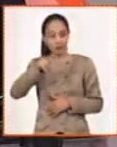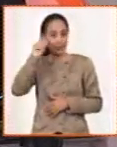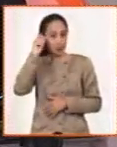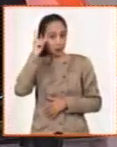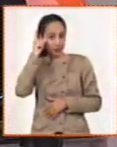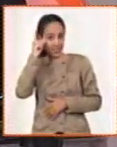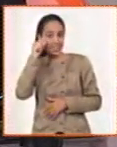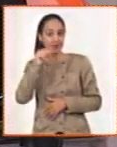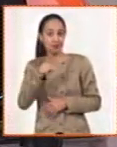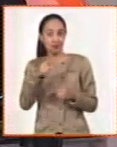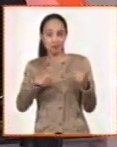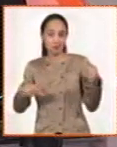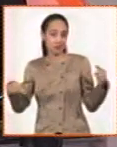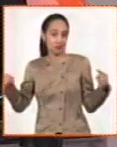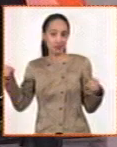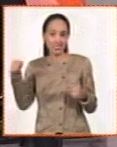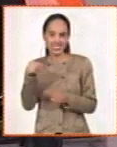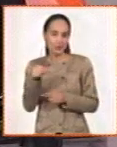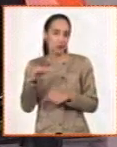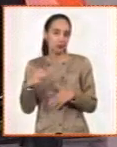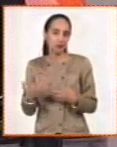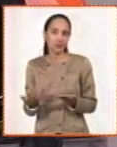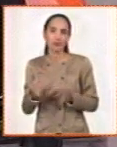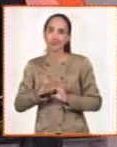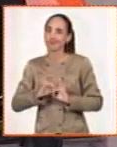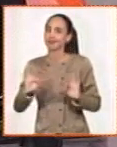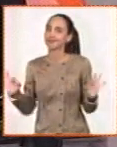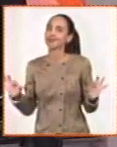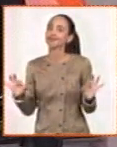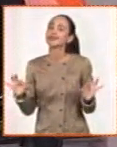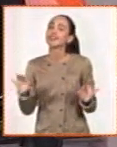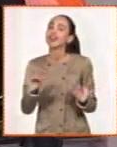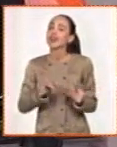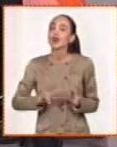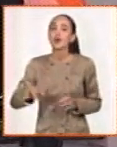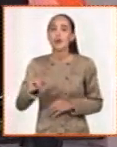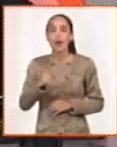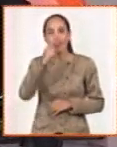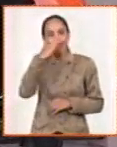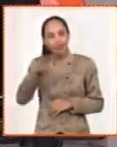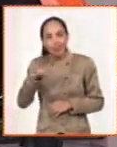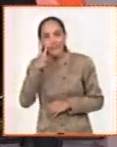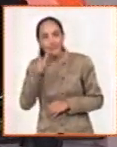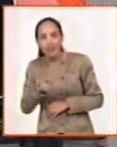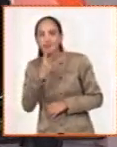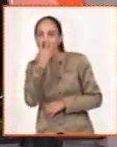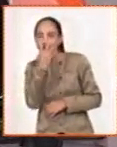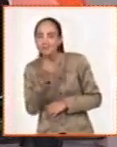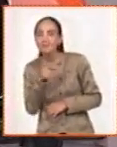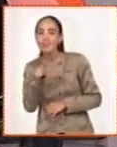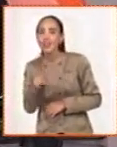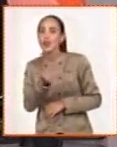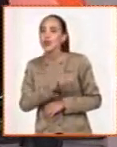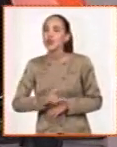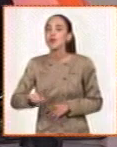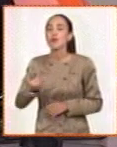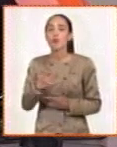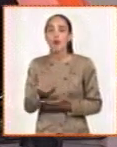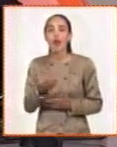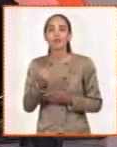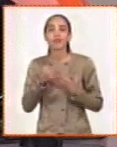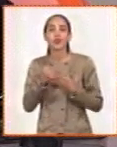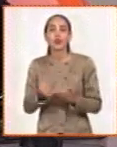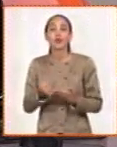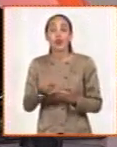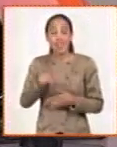por supuesto, son extraordinariamente bien recibidas por nuestros niños, por el futuro del país, por los que tienen que sembrar